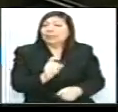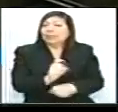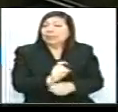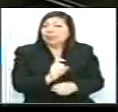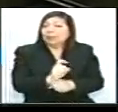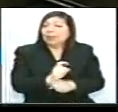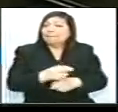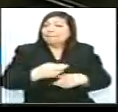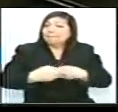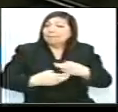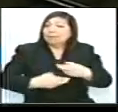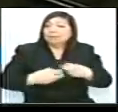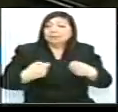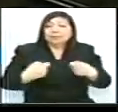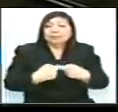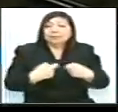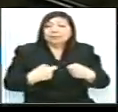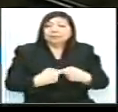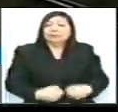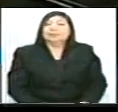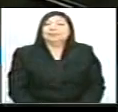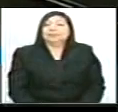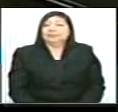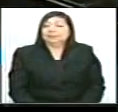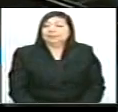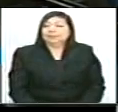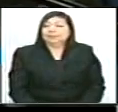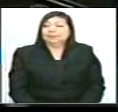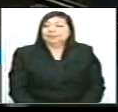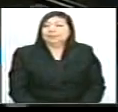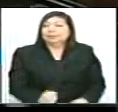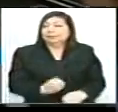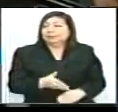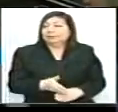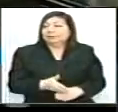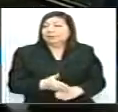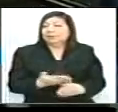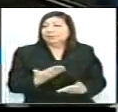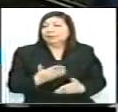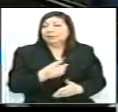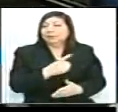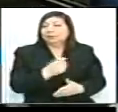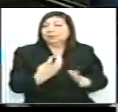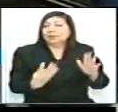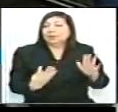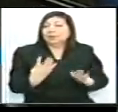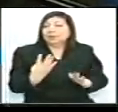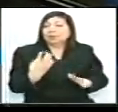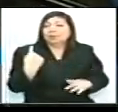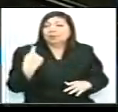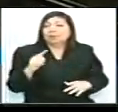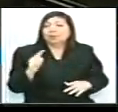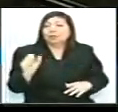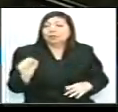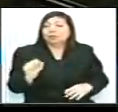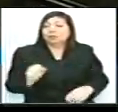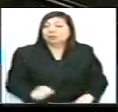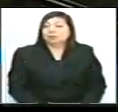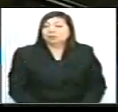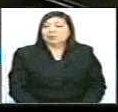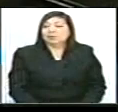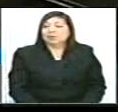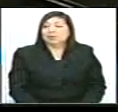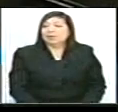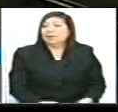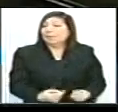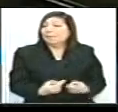educación, productivos y electricidad, llegan a la suma de 114 millones de soles.